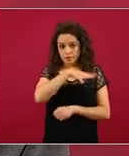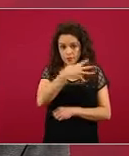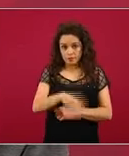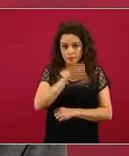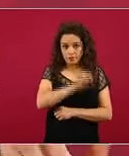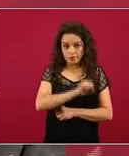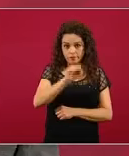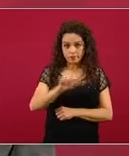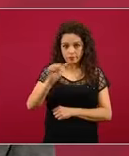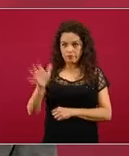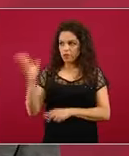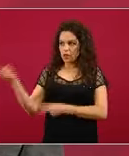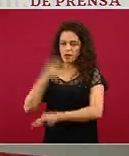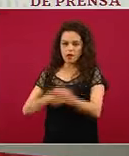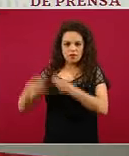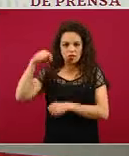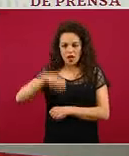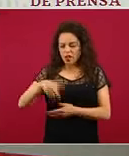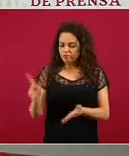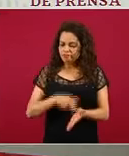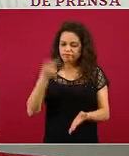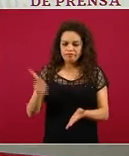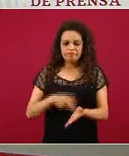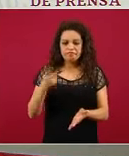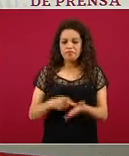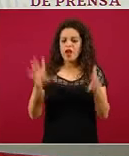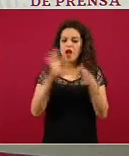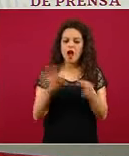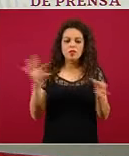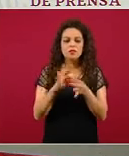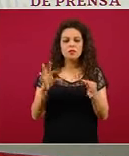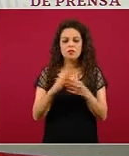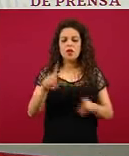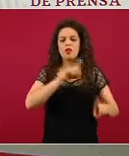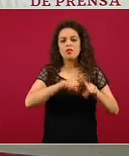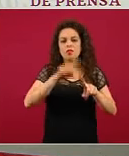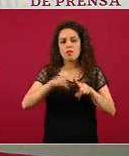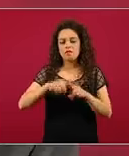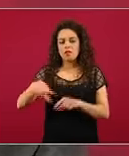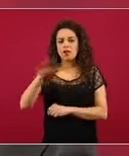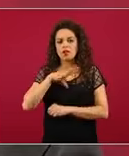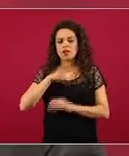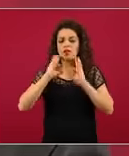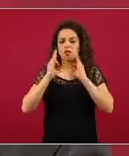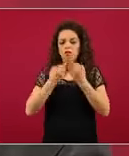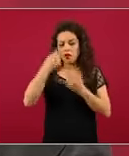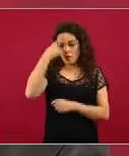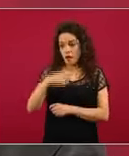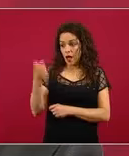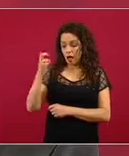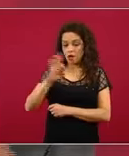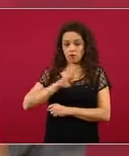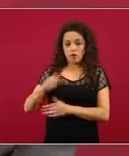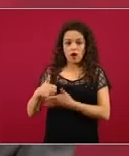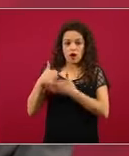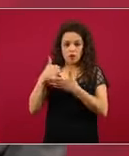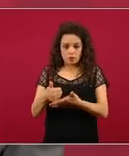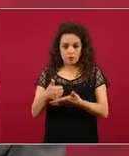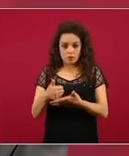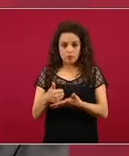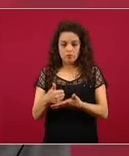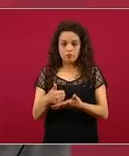Salud, ha venido varias veces aquí a explicar los distintos recursos que tiene para, de esta manera también,